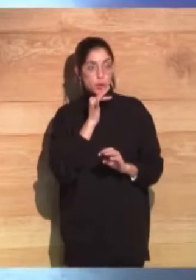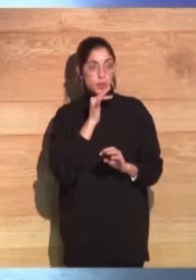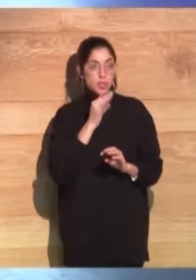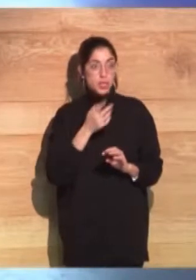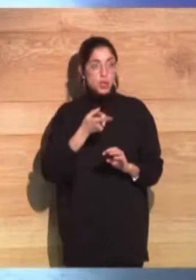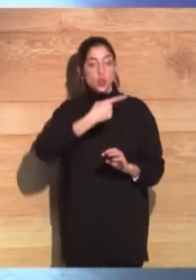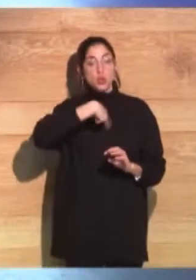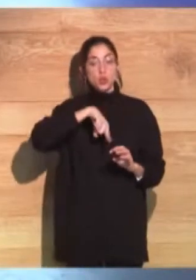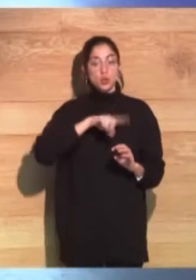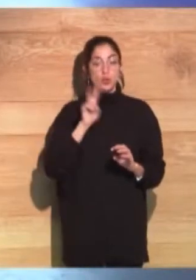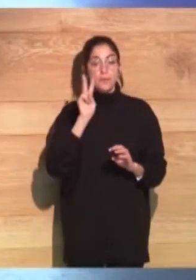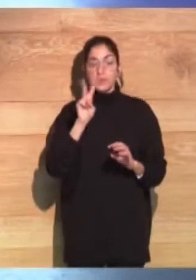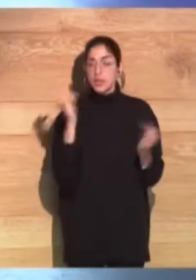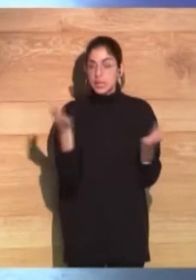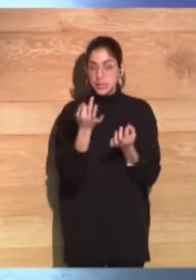tenemos que ver